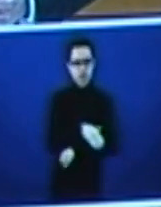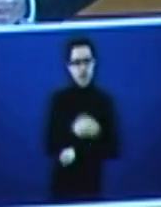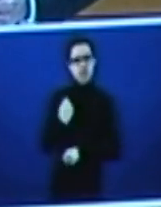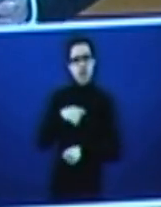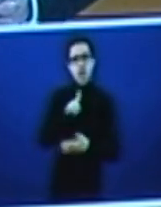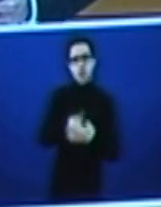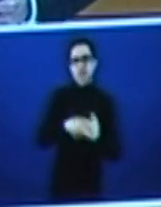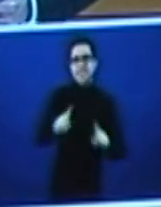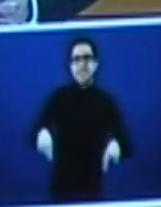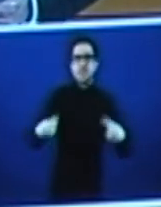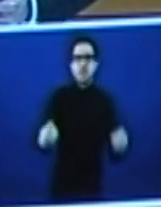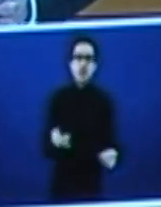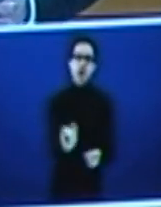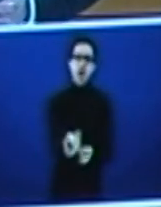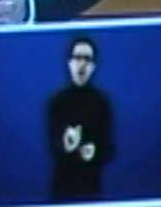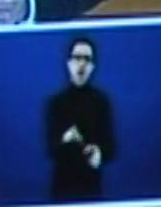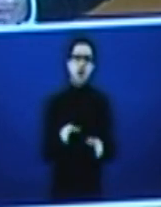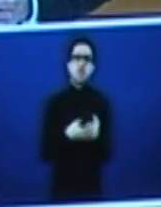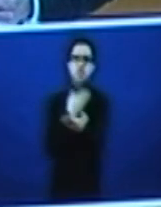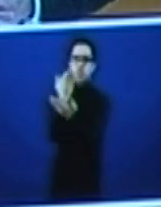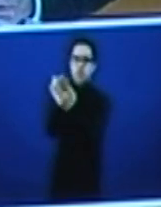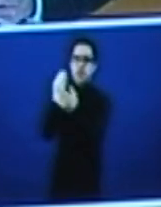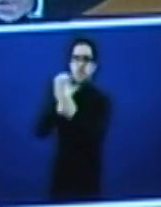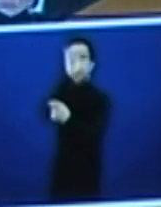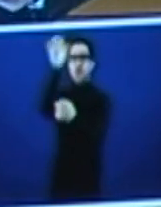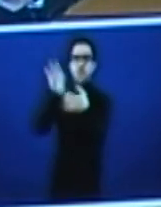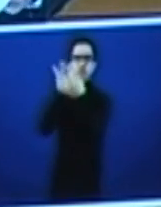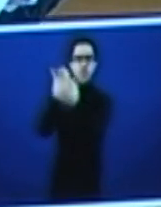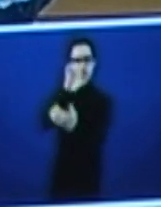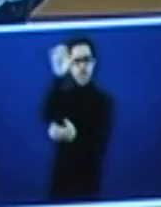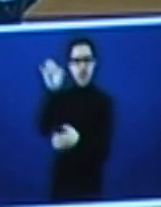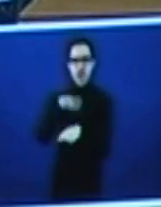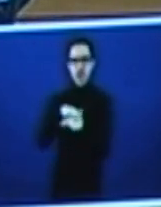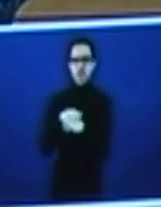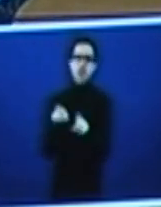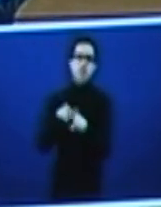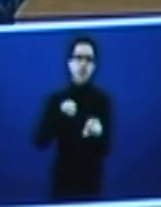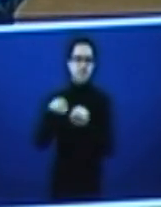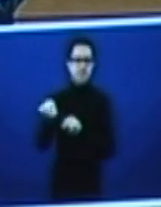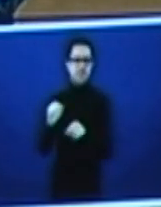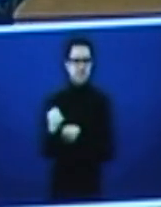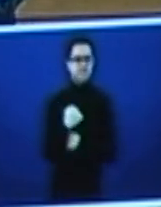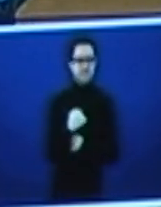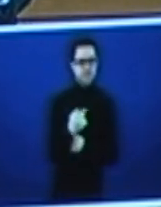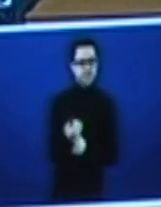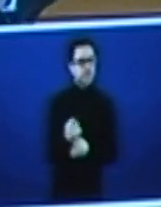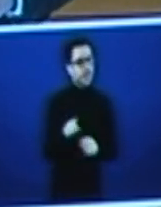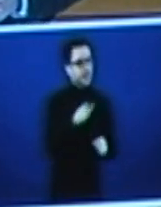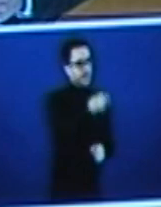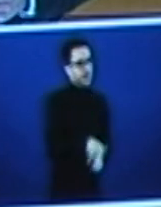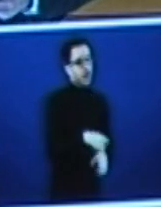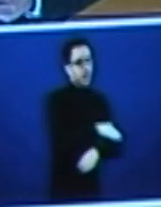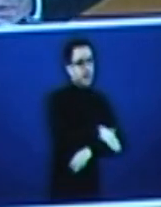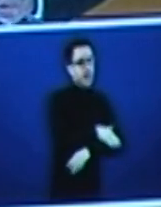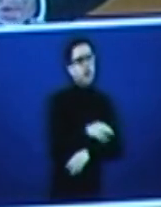Bruselas para recuperar a capacidade competitiva dos asteleiros galegos. Cando vostedes gobernaban, Vulcano estaba en concurso de